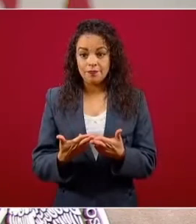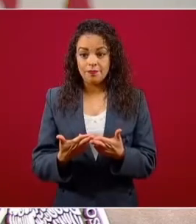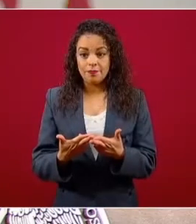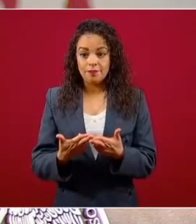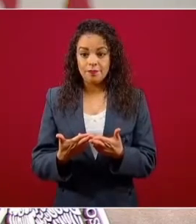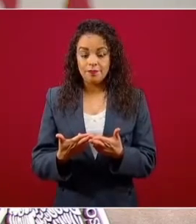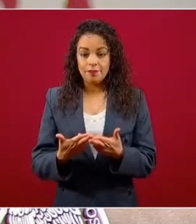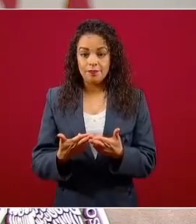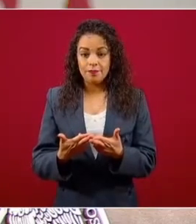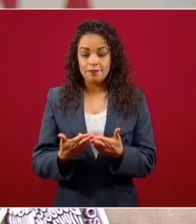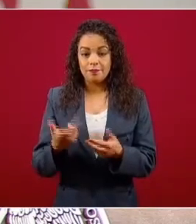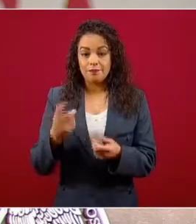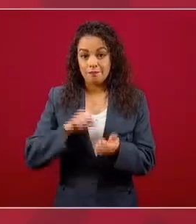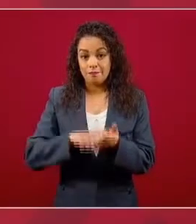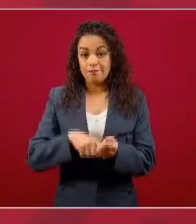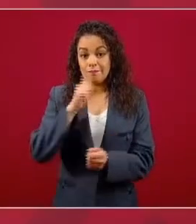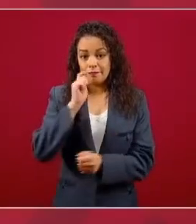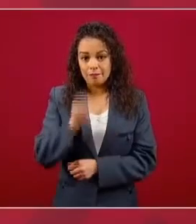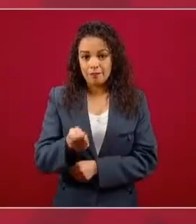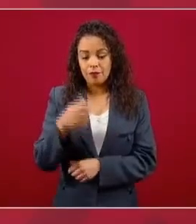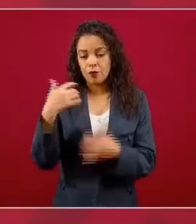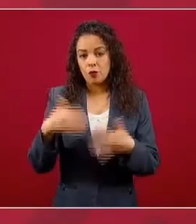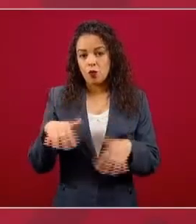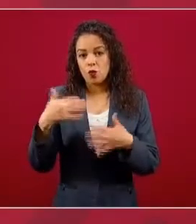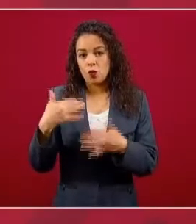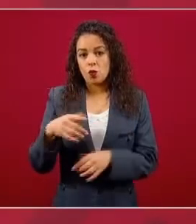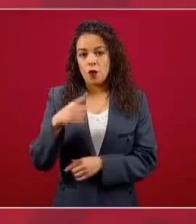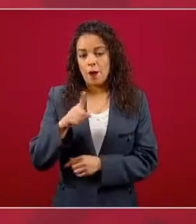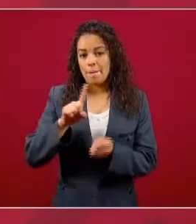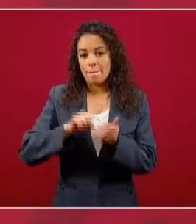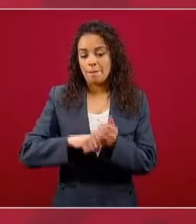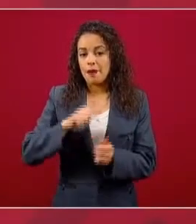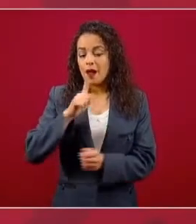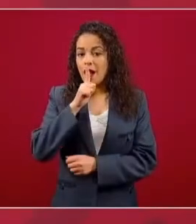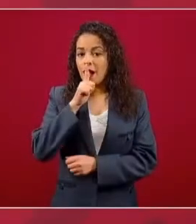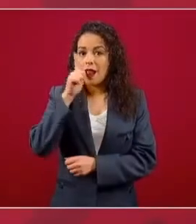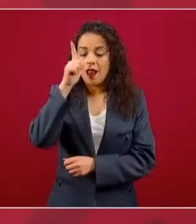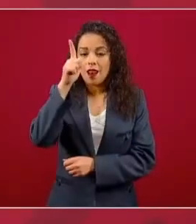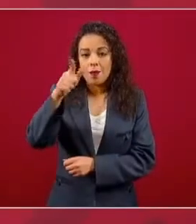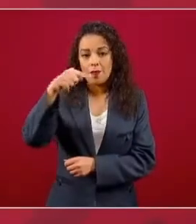el alma de méjico